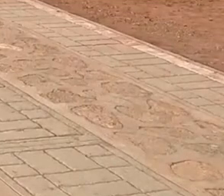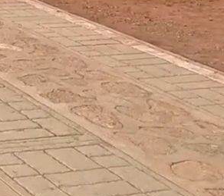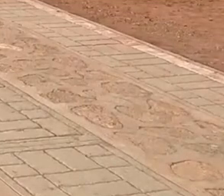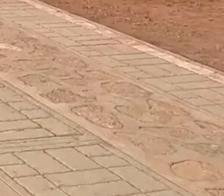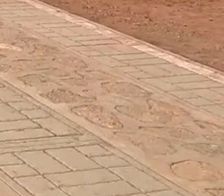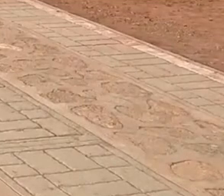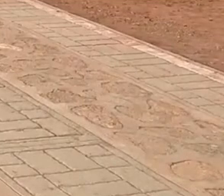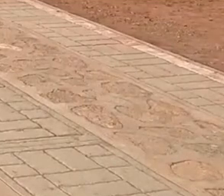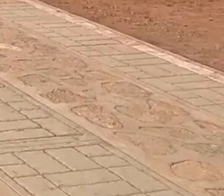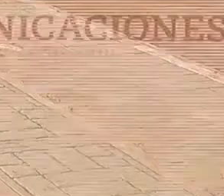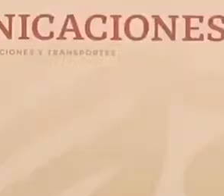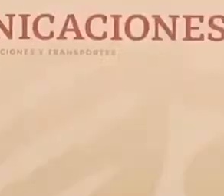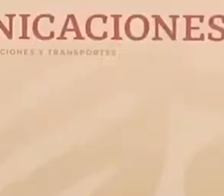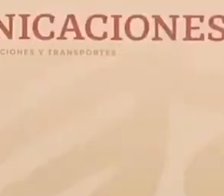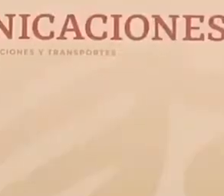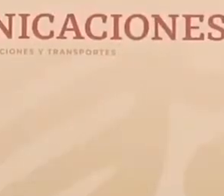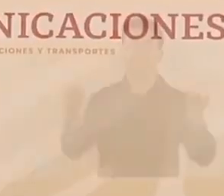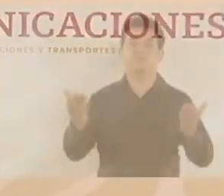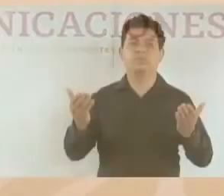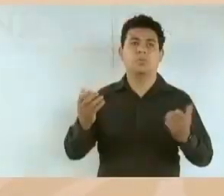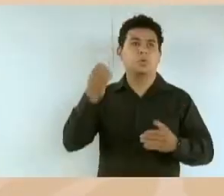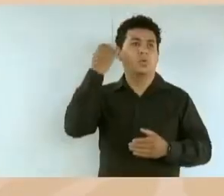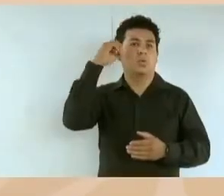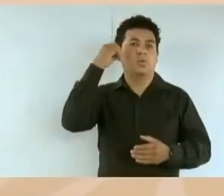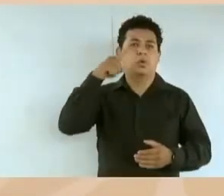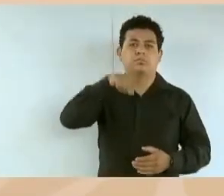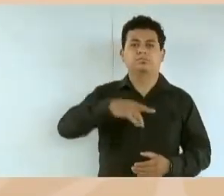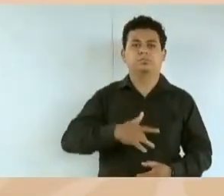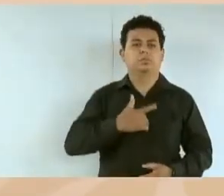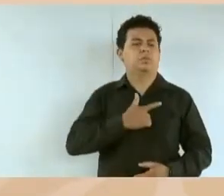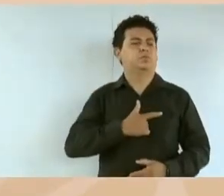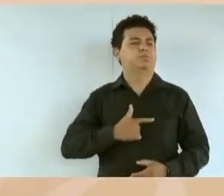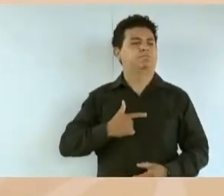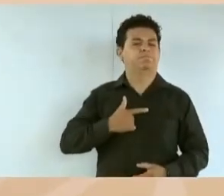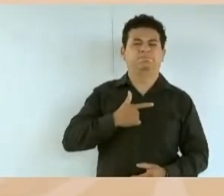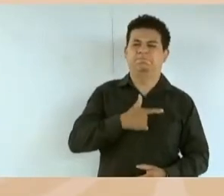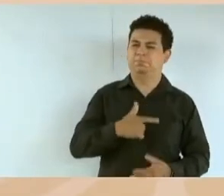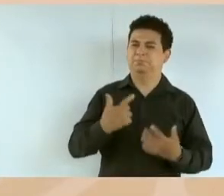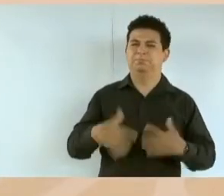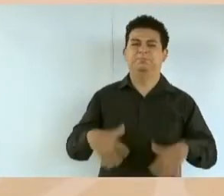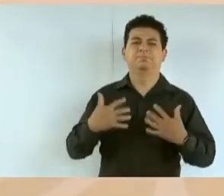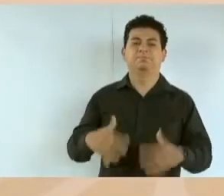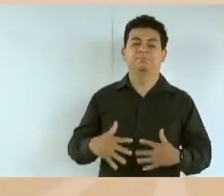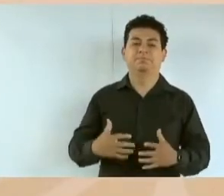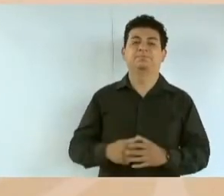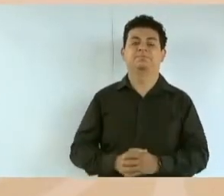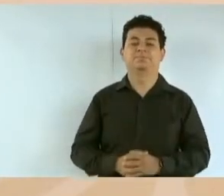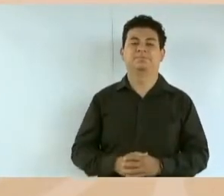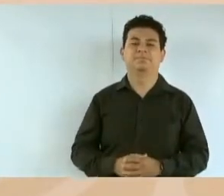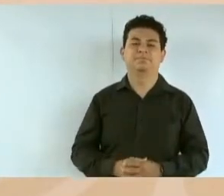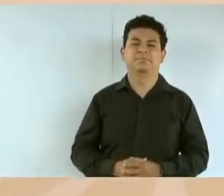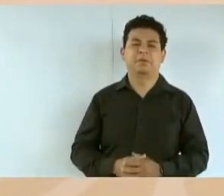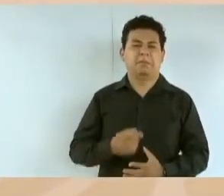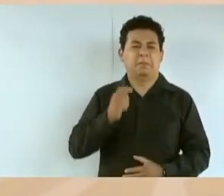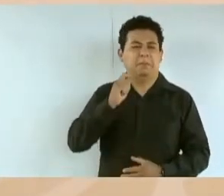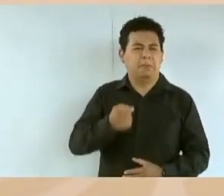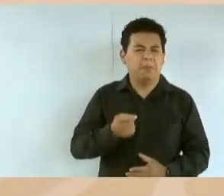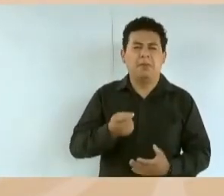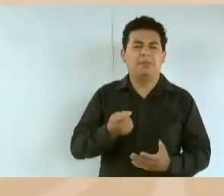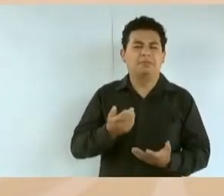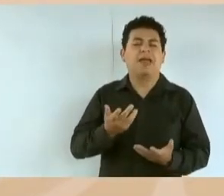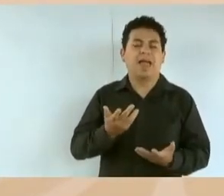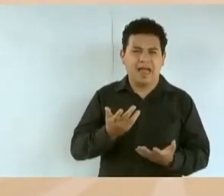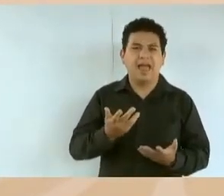Amigas, amigos de Oaxaca, me da mucho gusto participar en